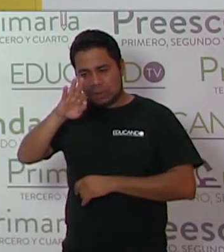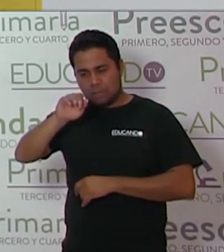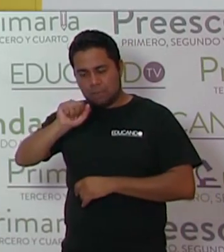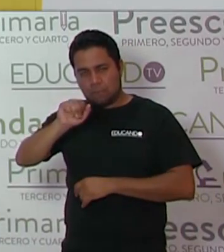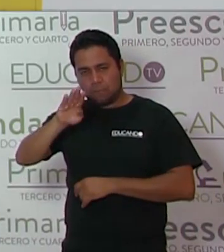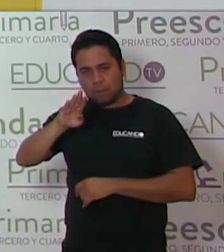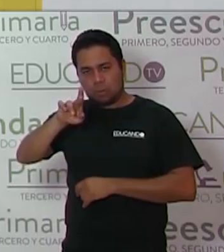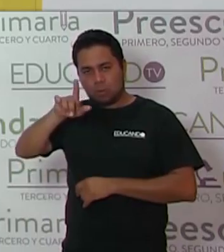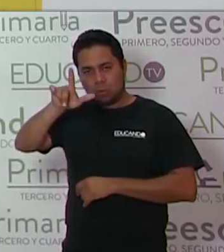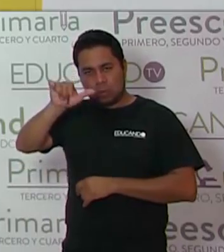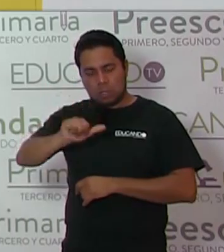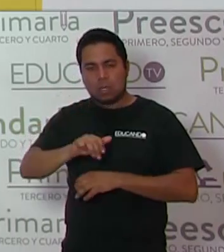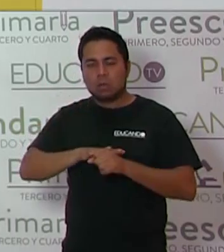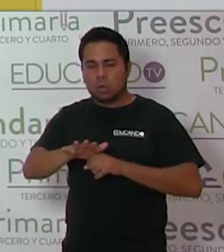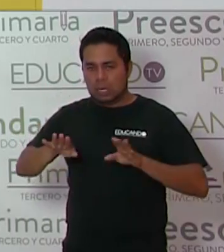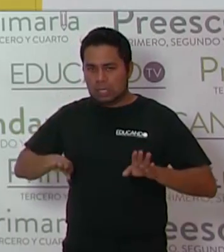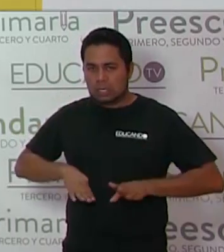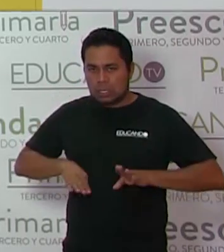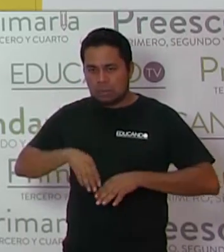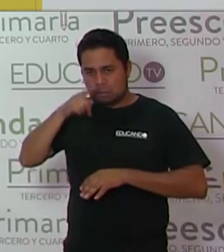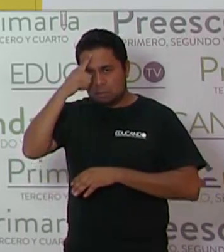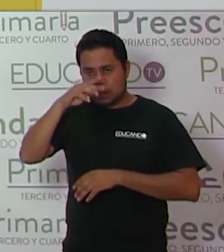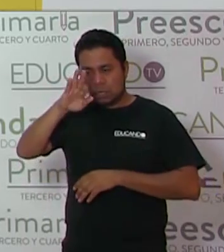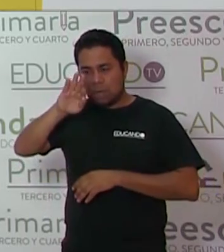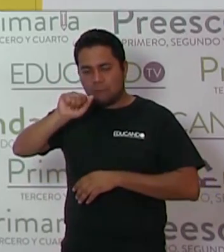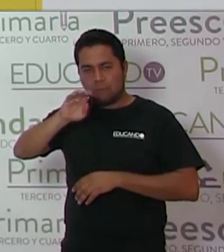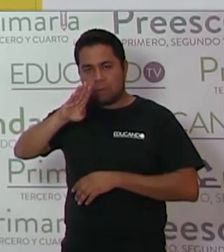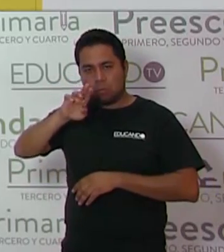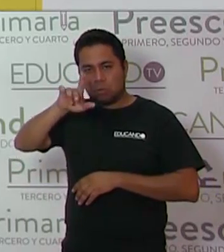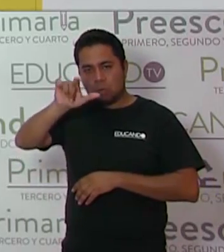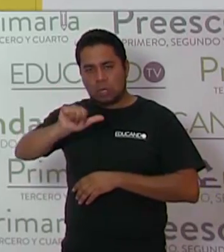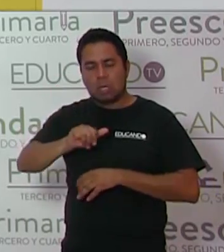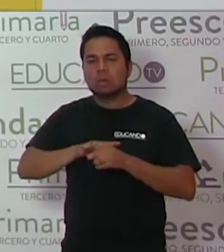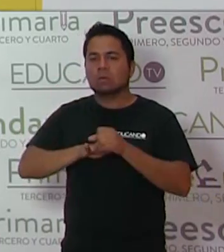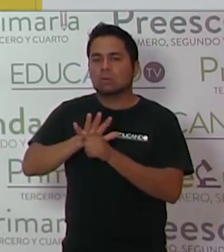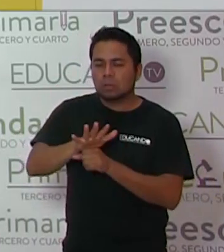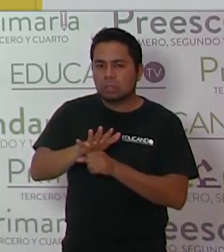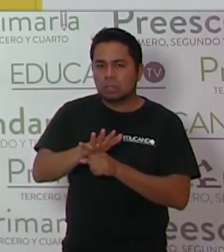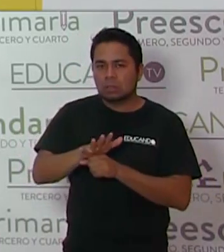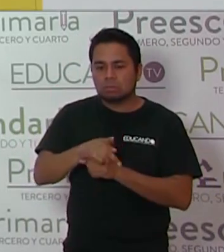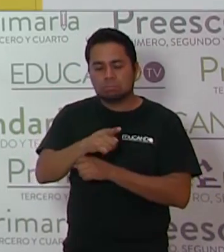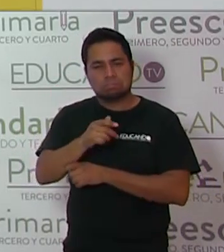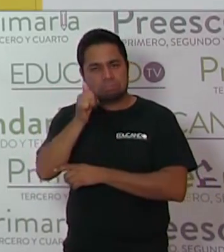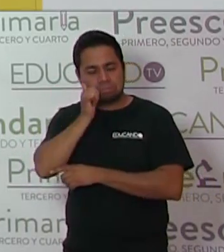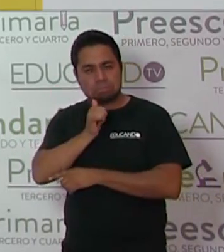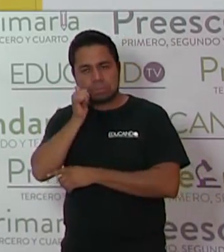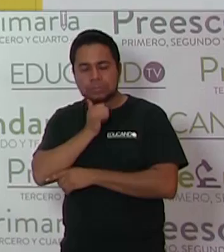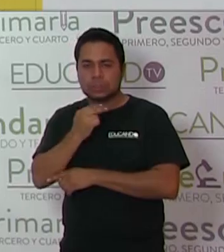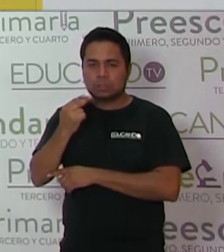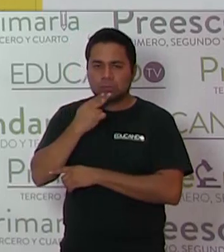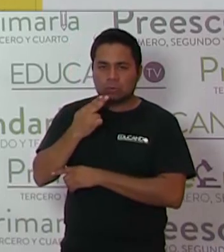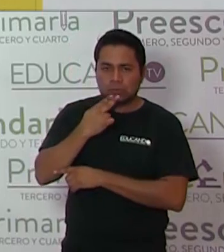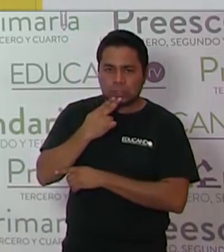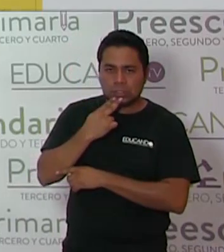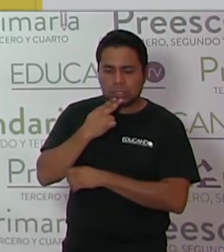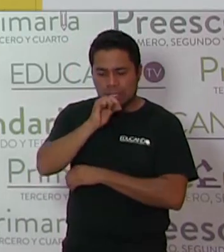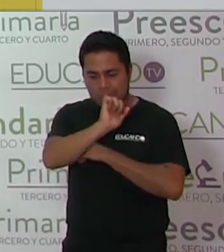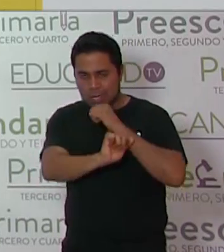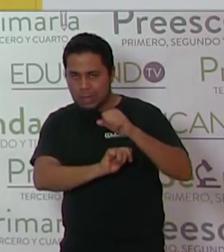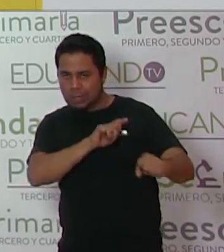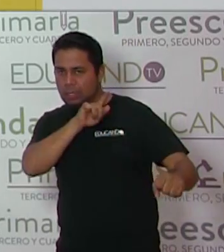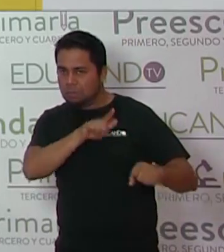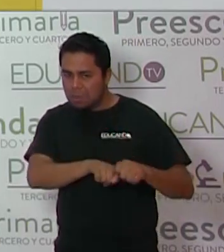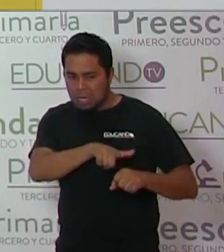fábula? Las características de la fábula es que utiliza